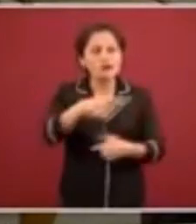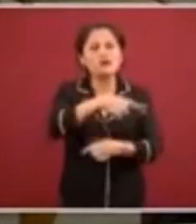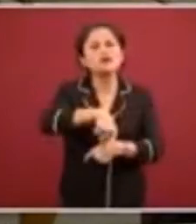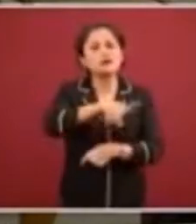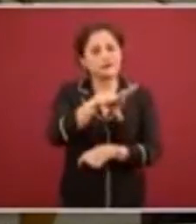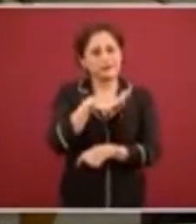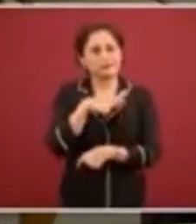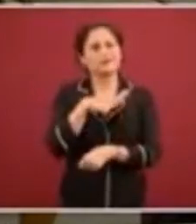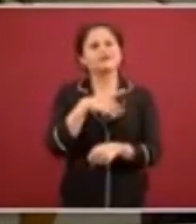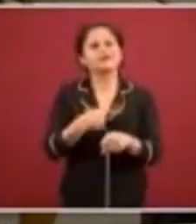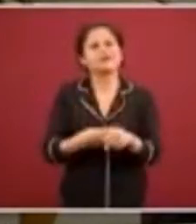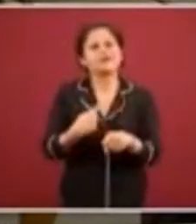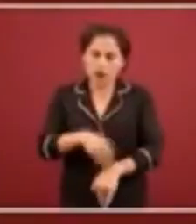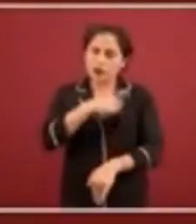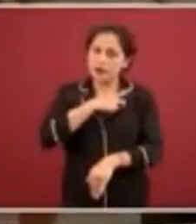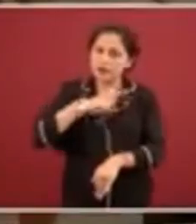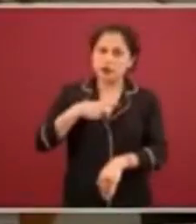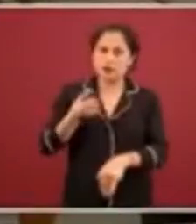¿Tan, tan?